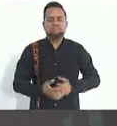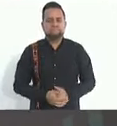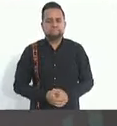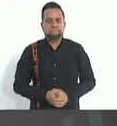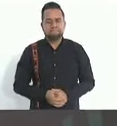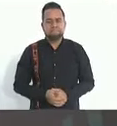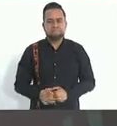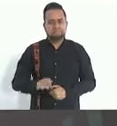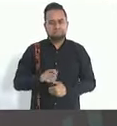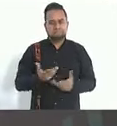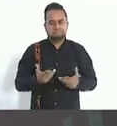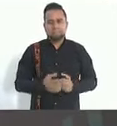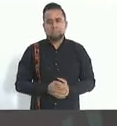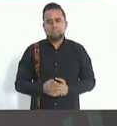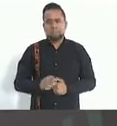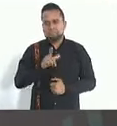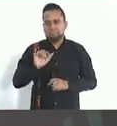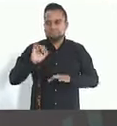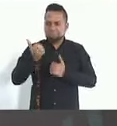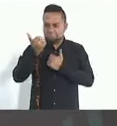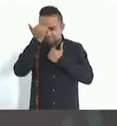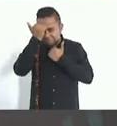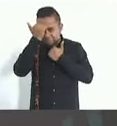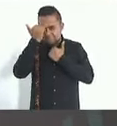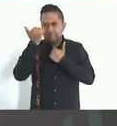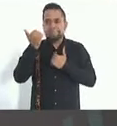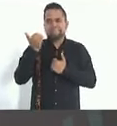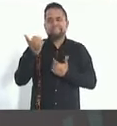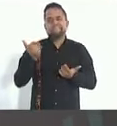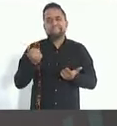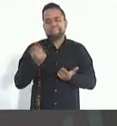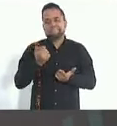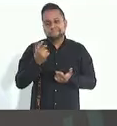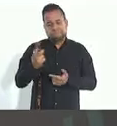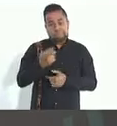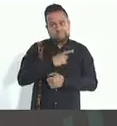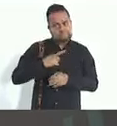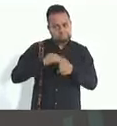y luego se arrepintió. Y hay que tomar en cuenta eso.